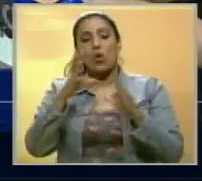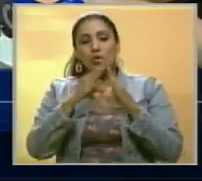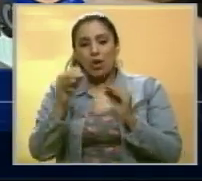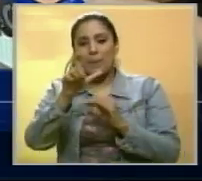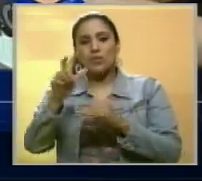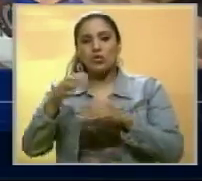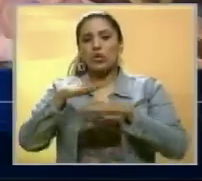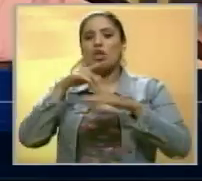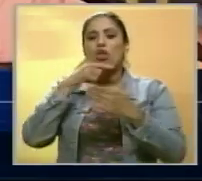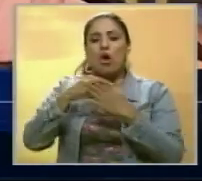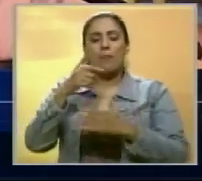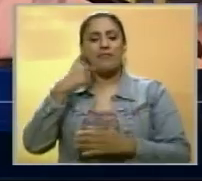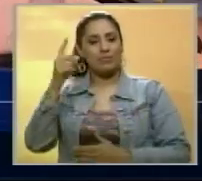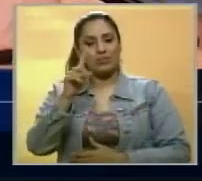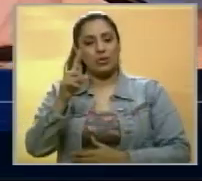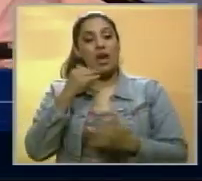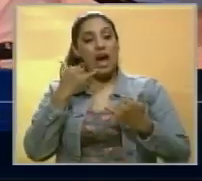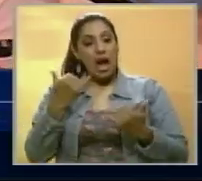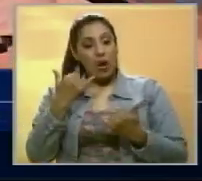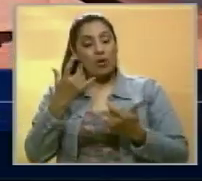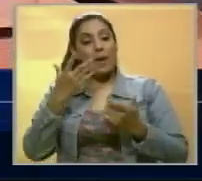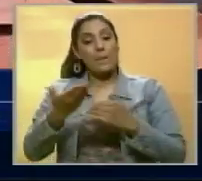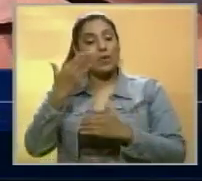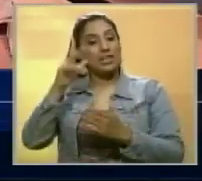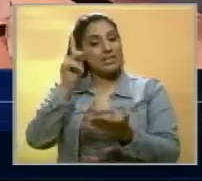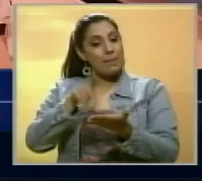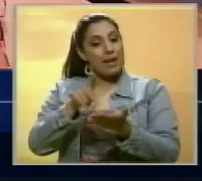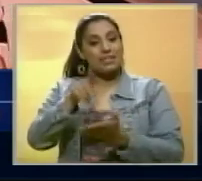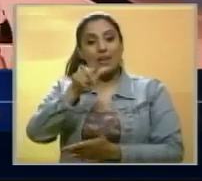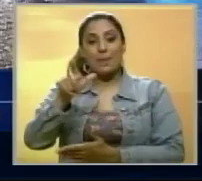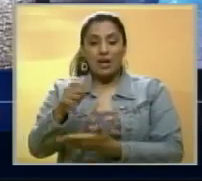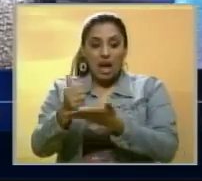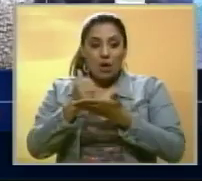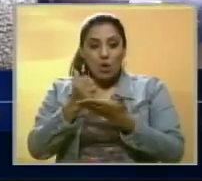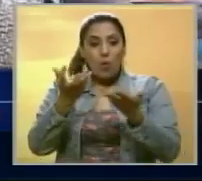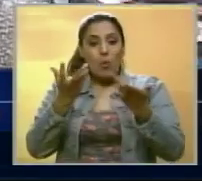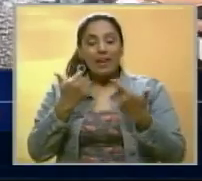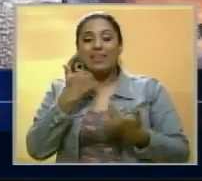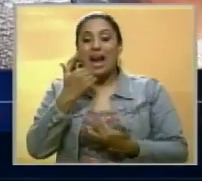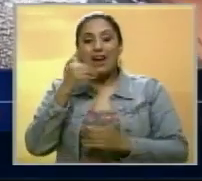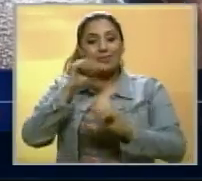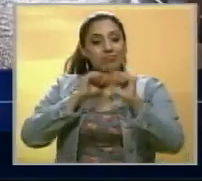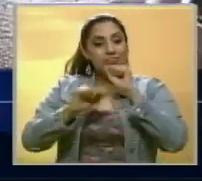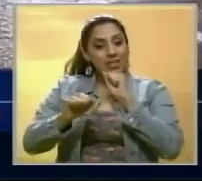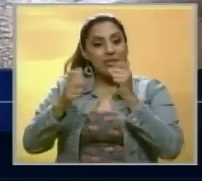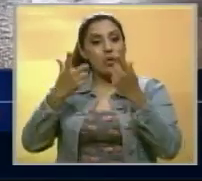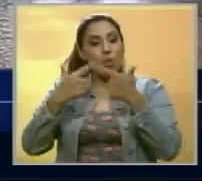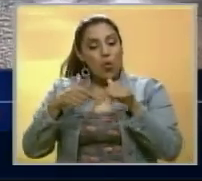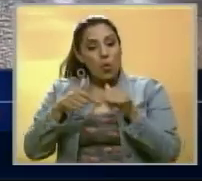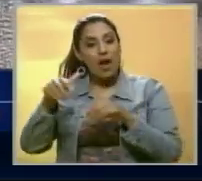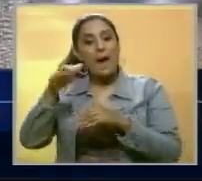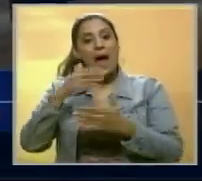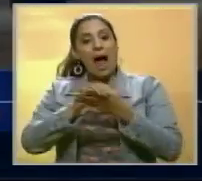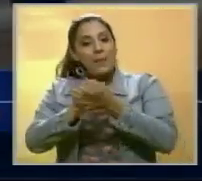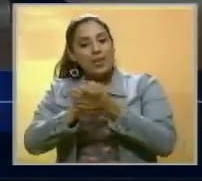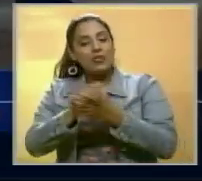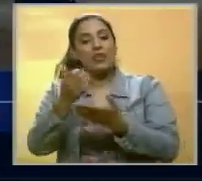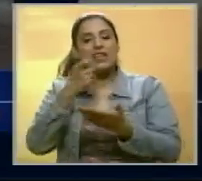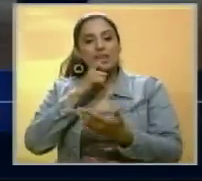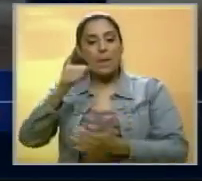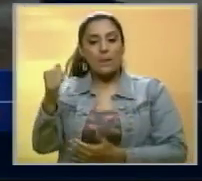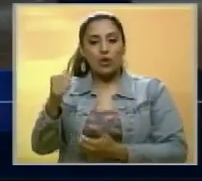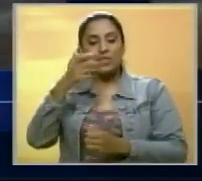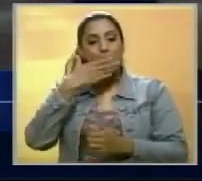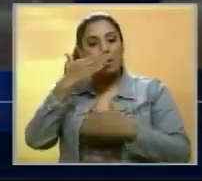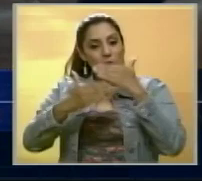la institución policial. Destacó la importancia de la participación ciudadana y exaltó los planes preventivos que han estado implementando de la mano con la policía para